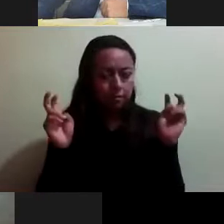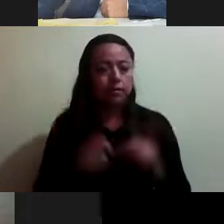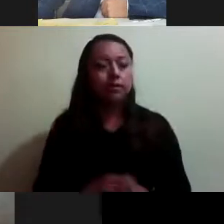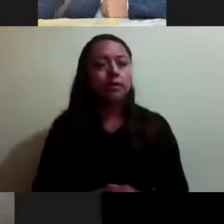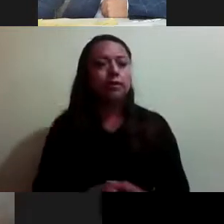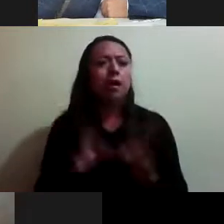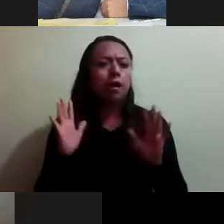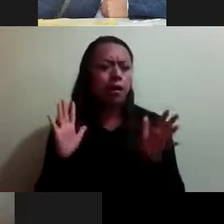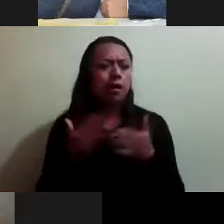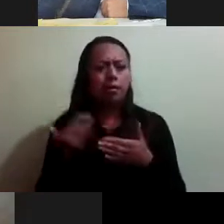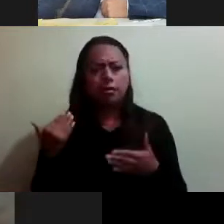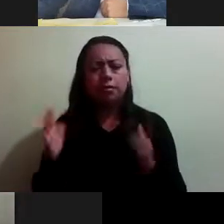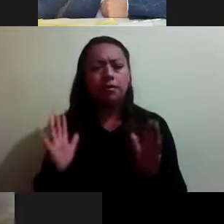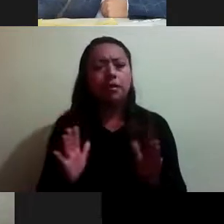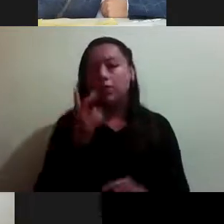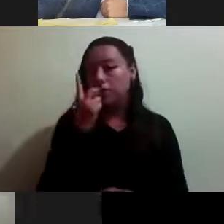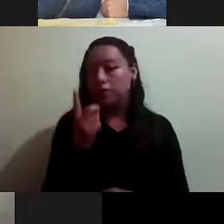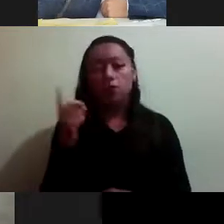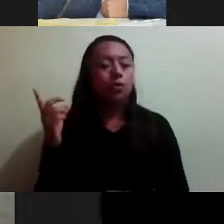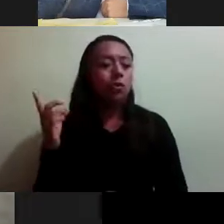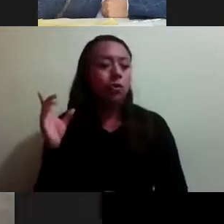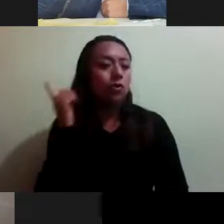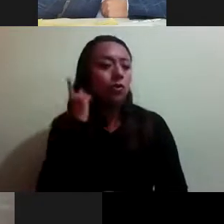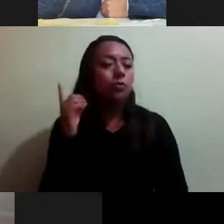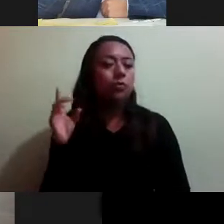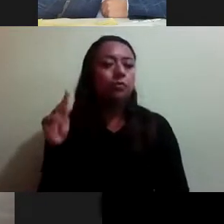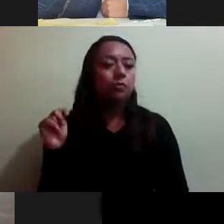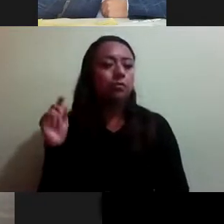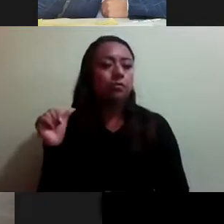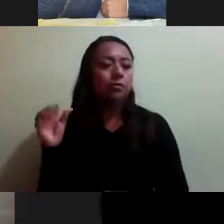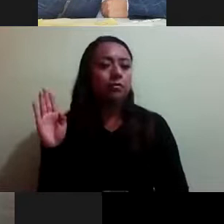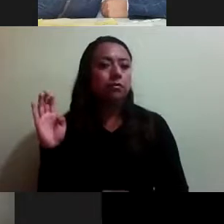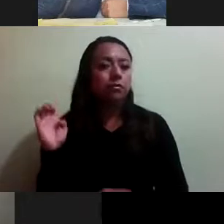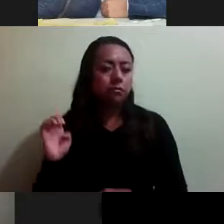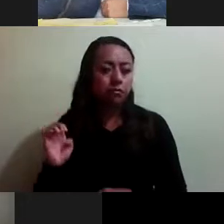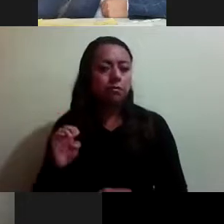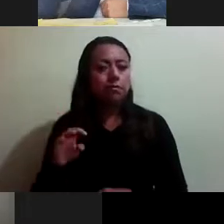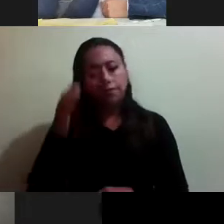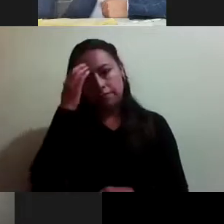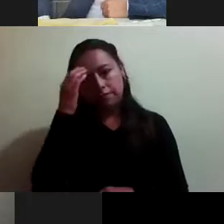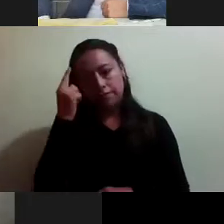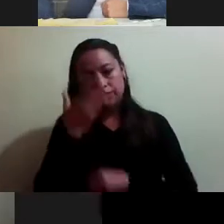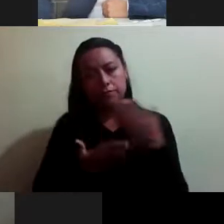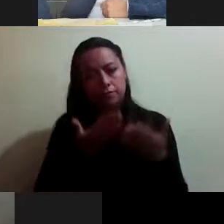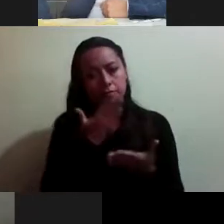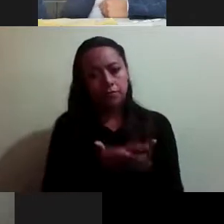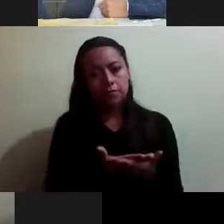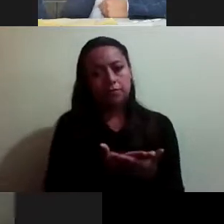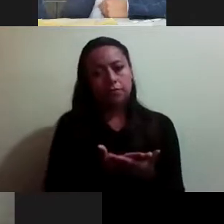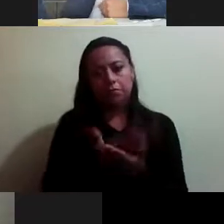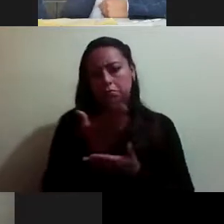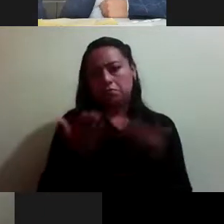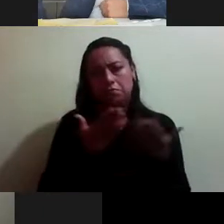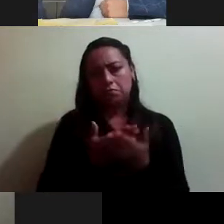lo comentaba el diputado Tabe, pues conocer en breve, ¿no? Una propuesta que nos pudiera hacer un planteamiento claro. Yo creo que nosotros, con el esfuerzo que ya